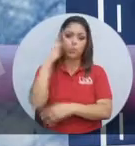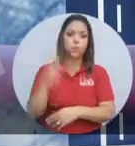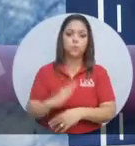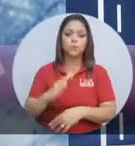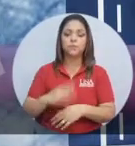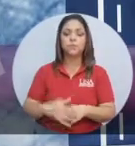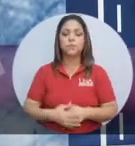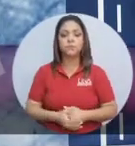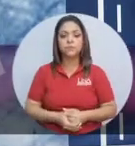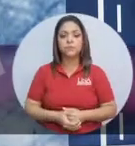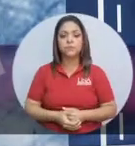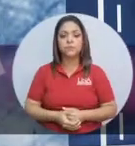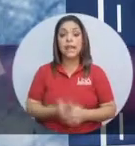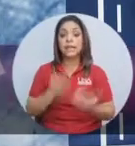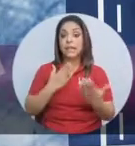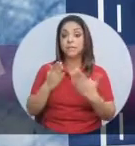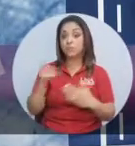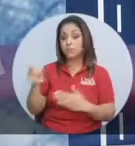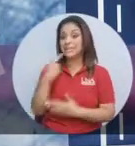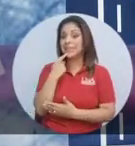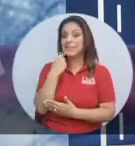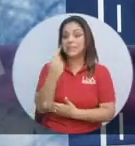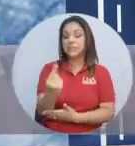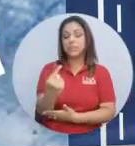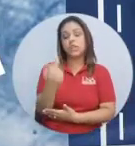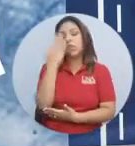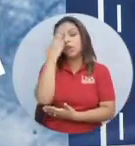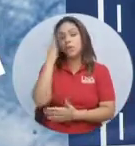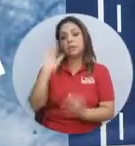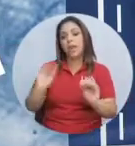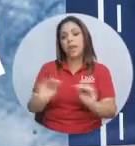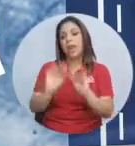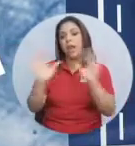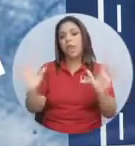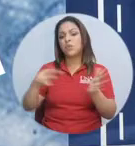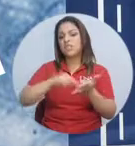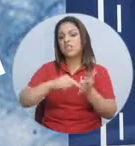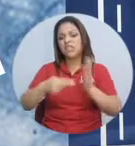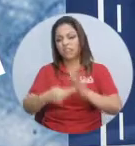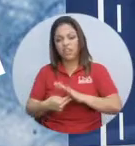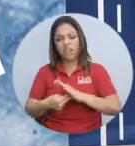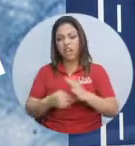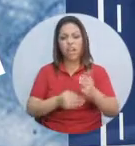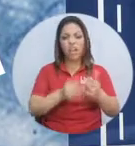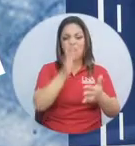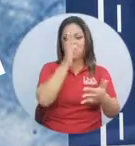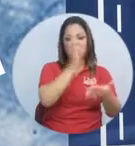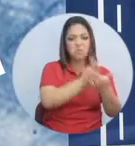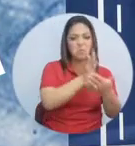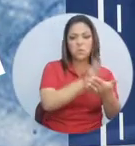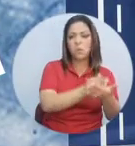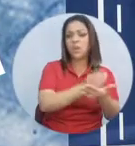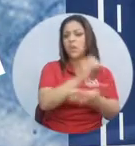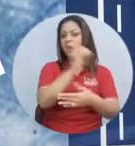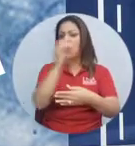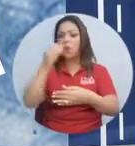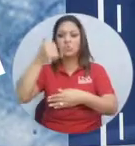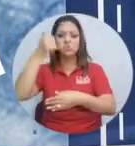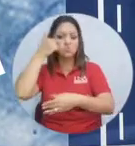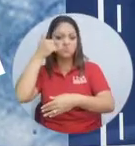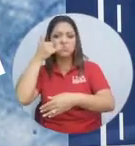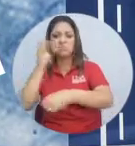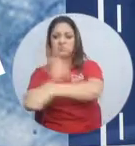tal vez yo no tengo claro el concepto de bullying o acoso, de ciberbullying o acoso cibernético, pero